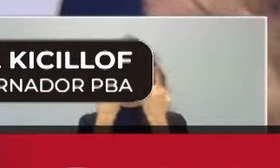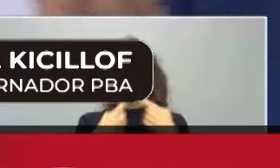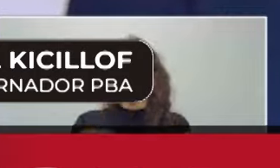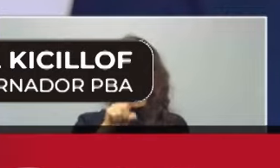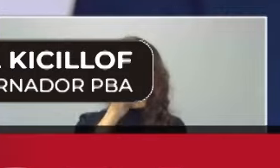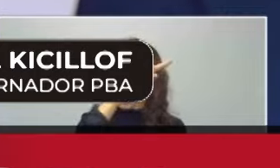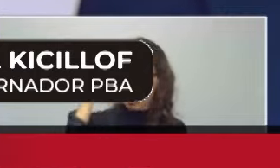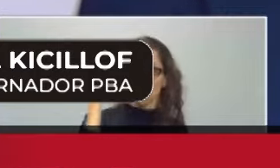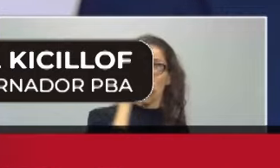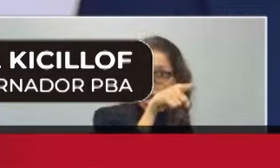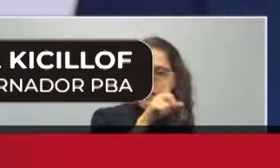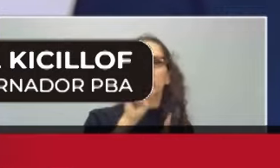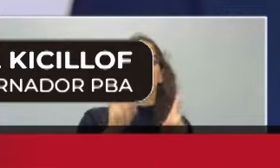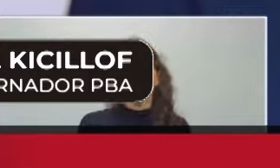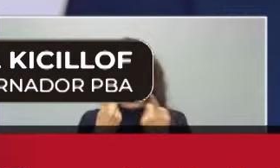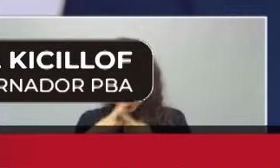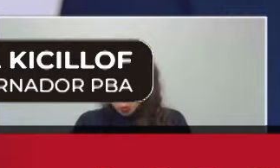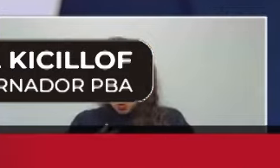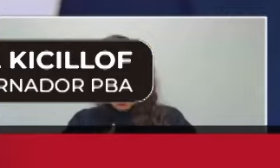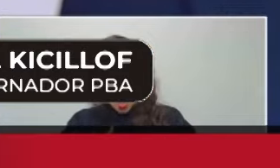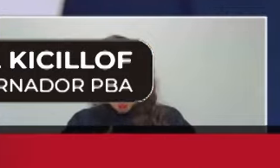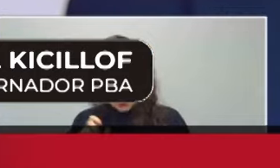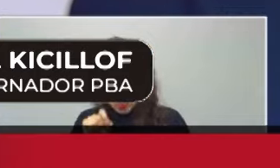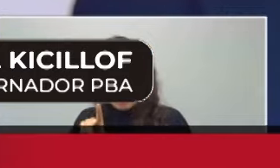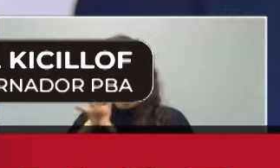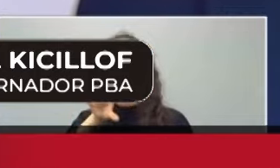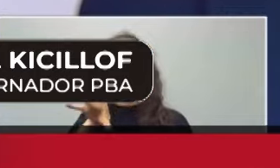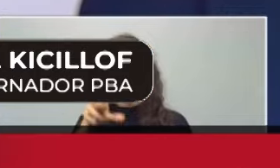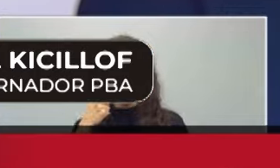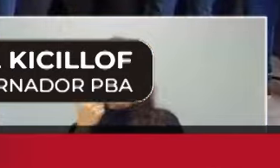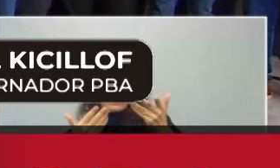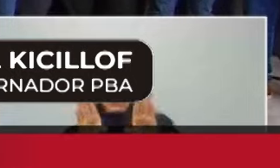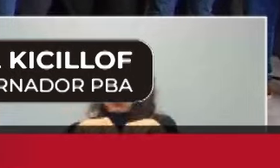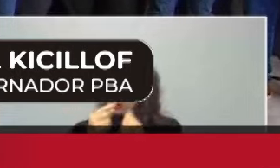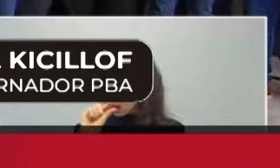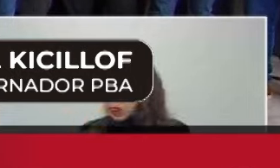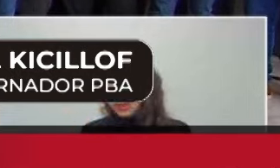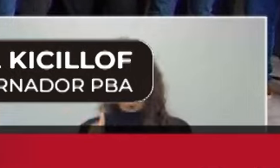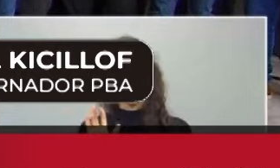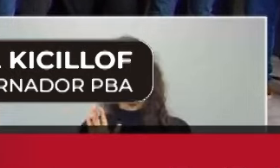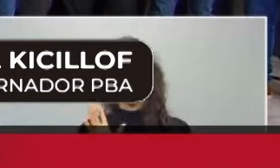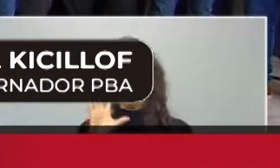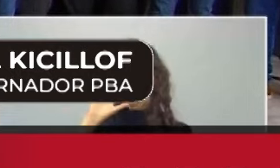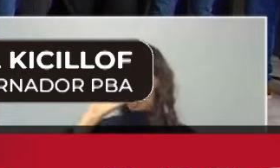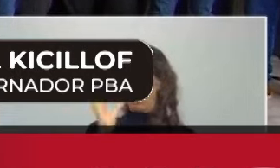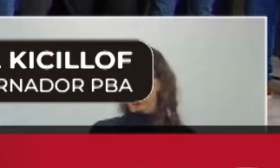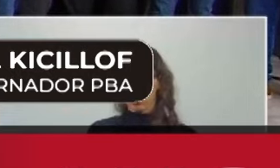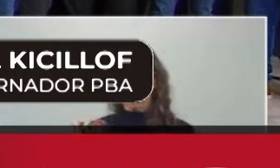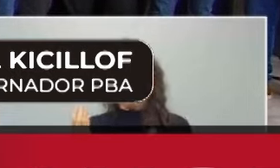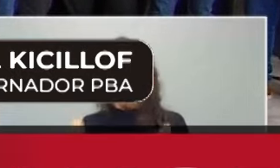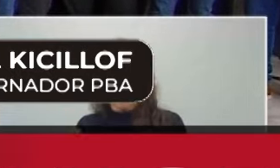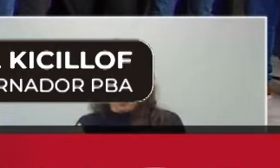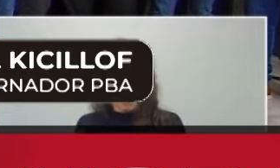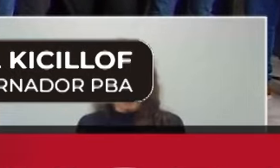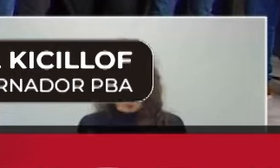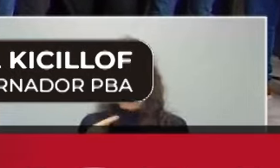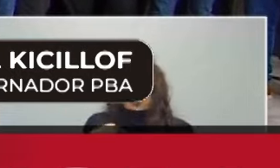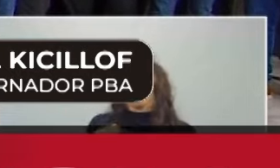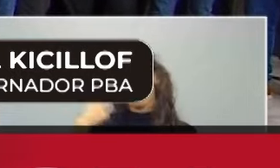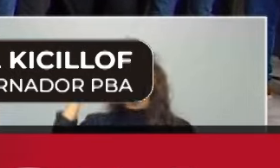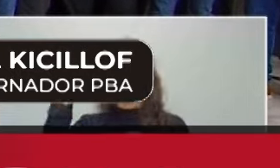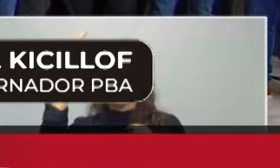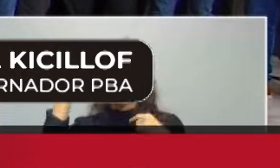nacionales e incluso los recursos propios. Es decir, que a la vista salta directamente que todas esas ideas de que la